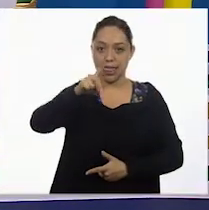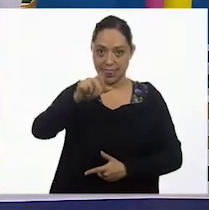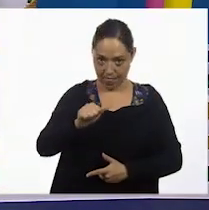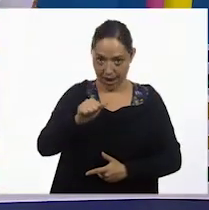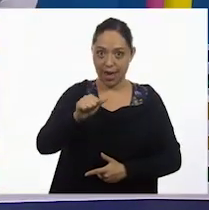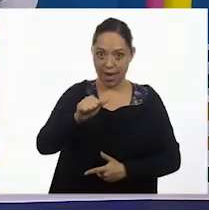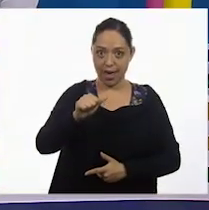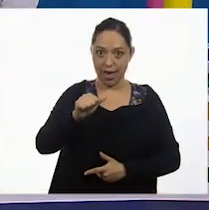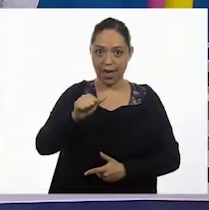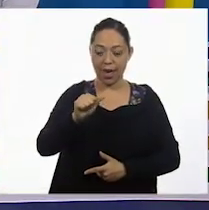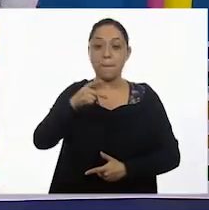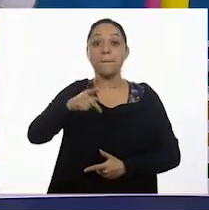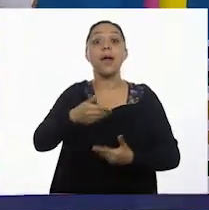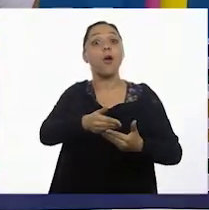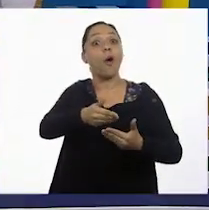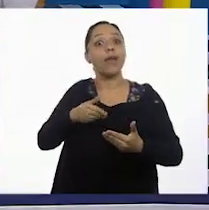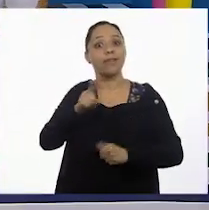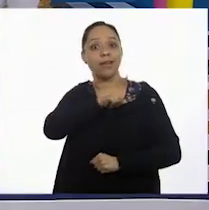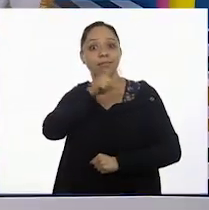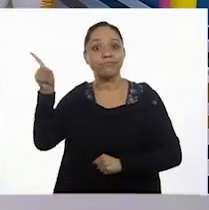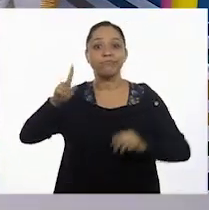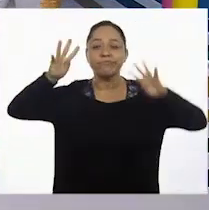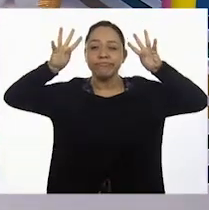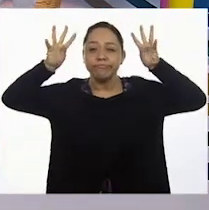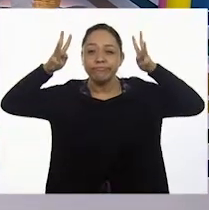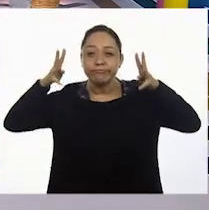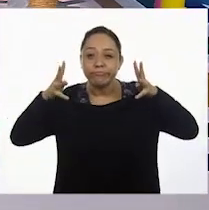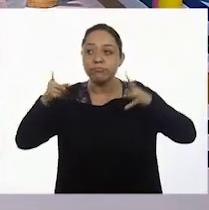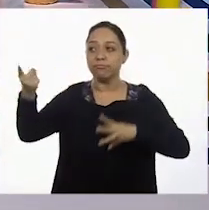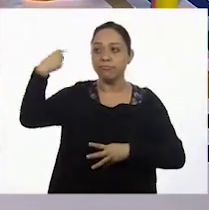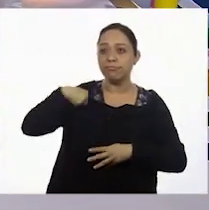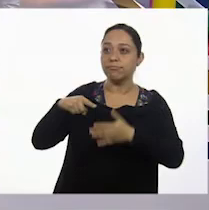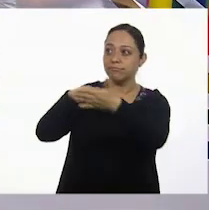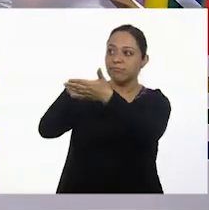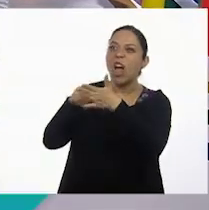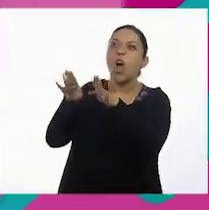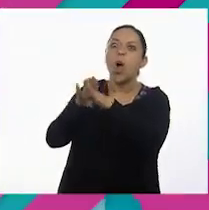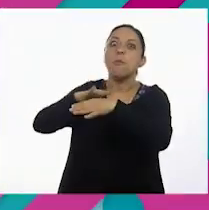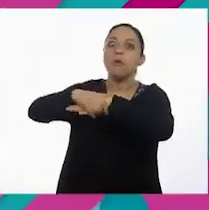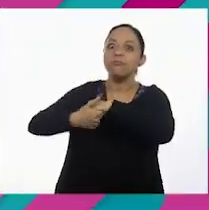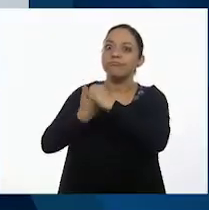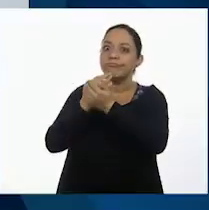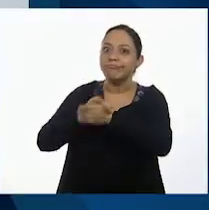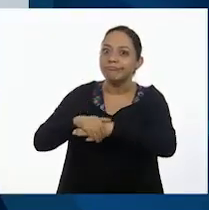profesor, vámonos corriendo con Ajo Listo para que nos enseñe cómo lavarnos las manos correctamente.